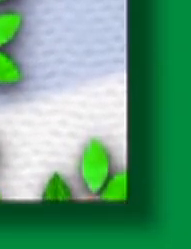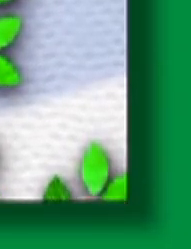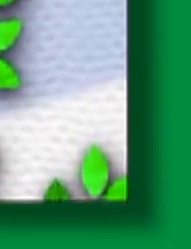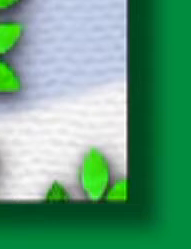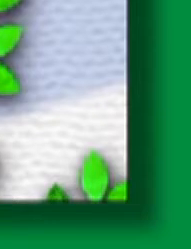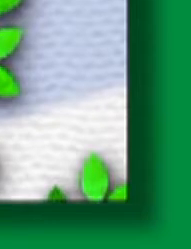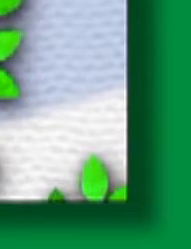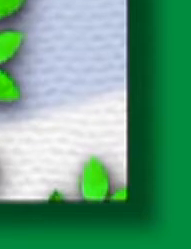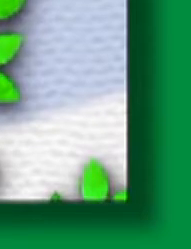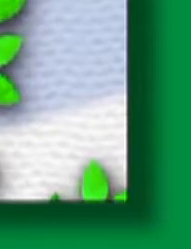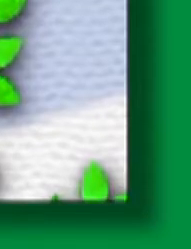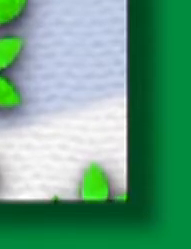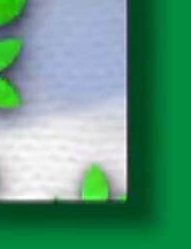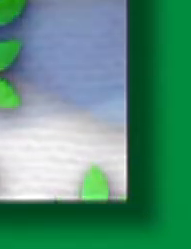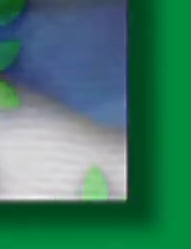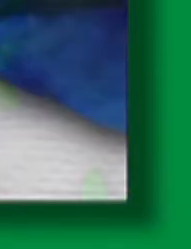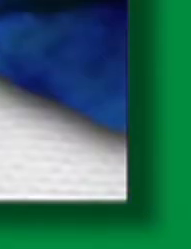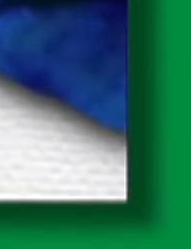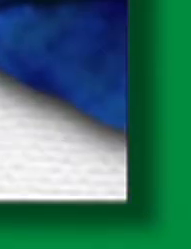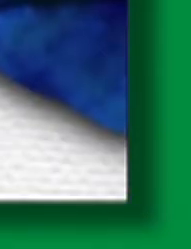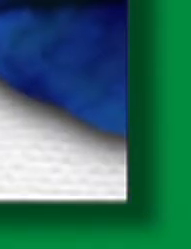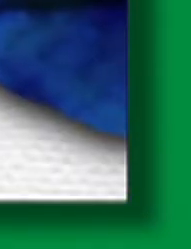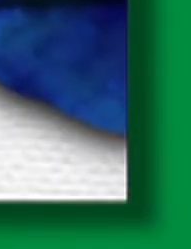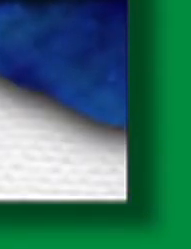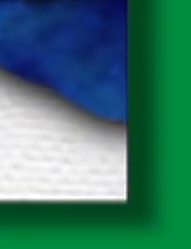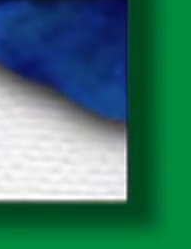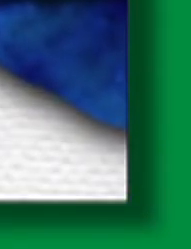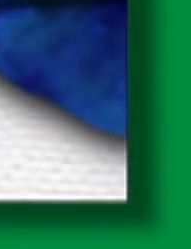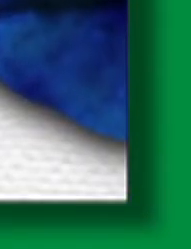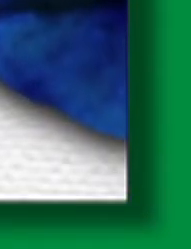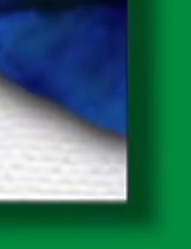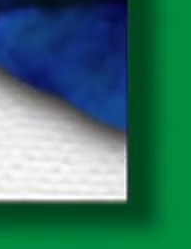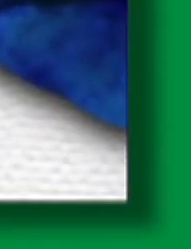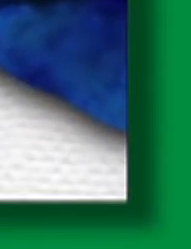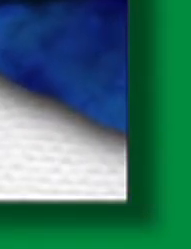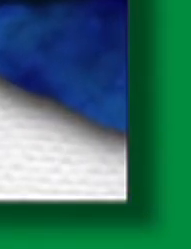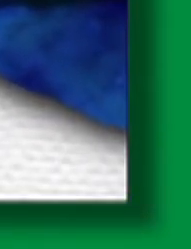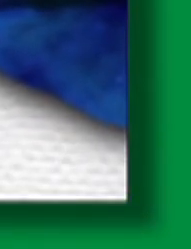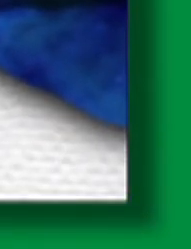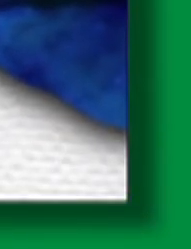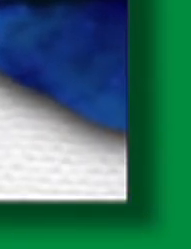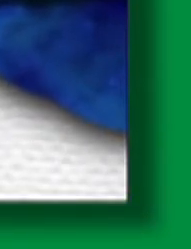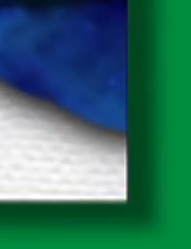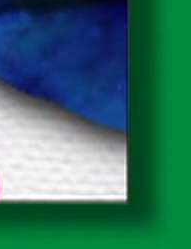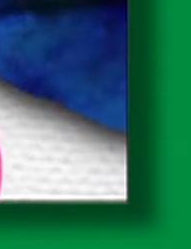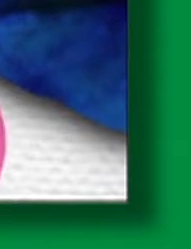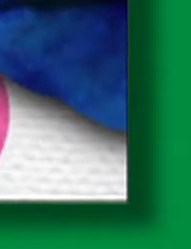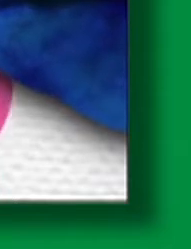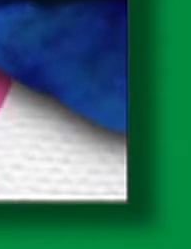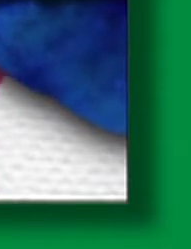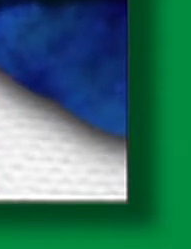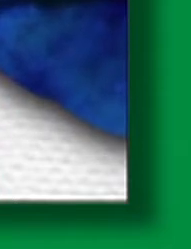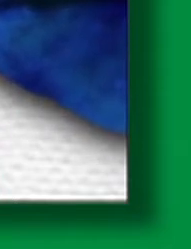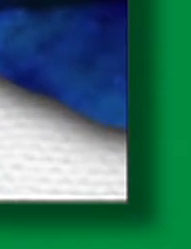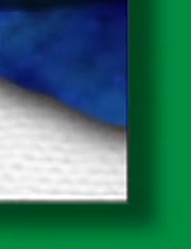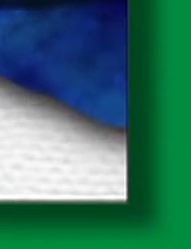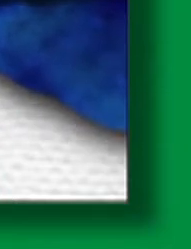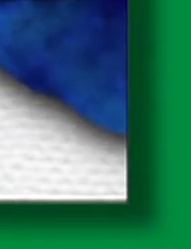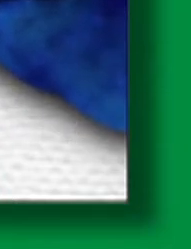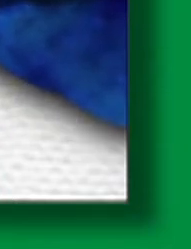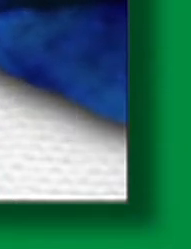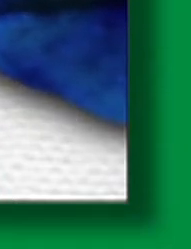ovejas, cuenta de a una, cuenta hasta 10 y